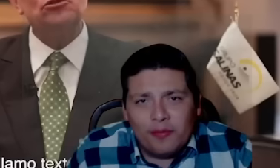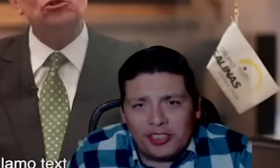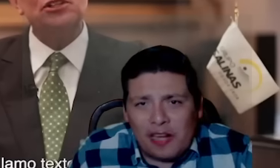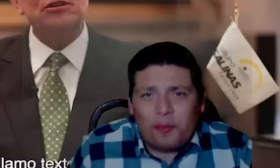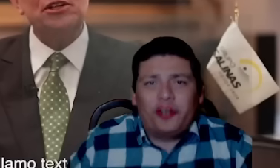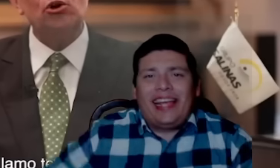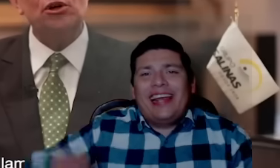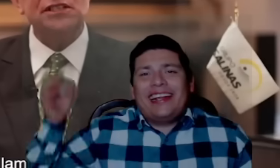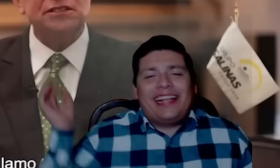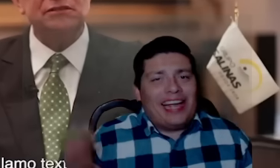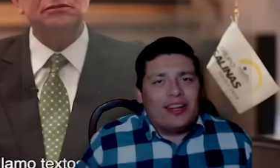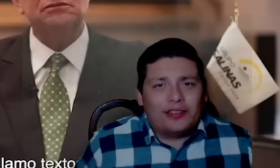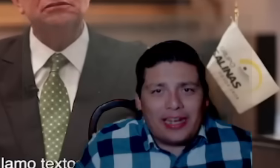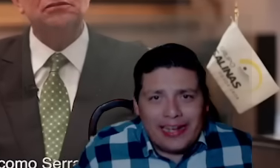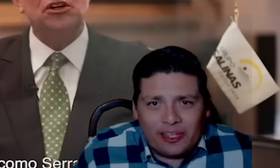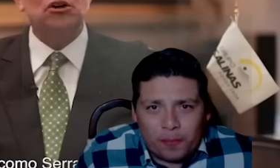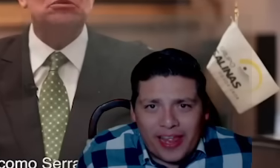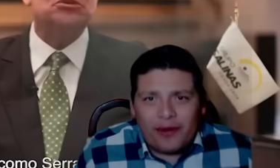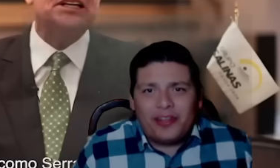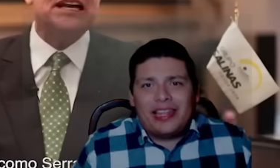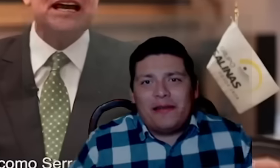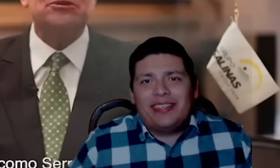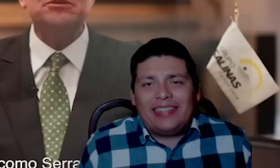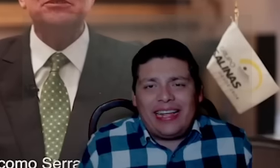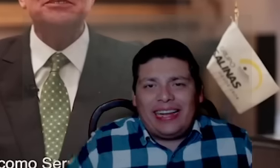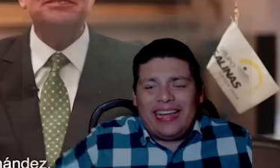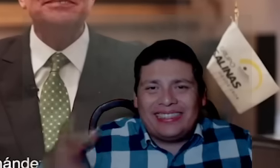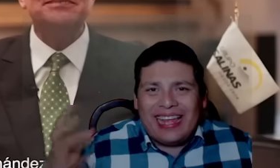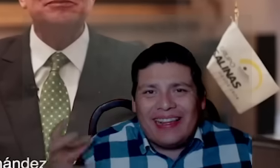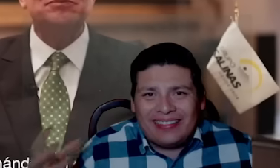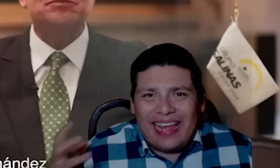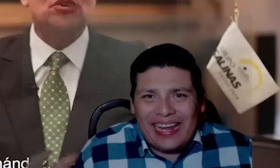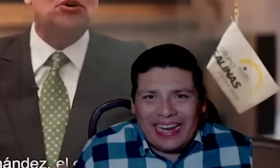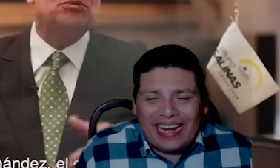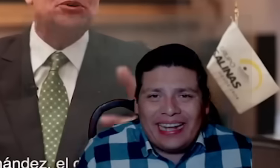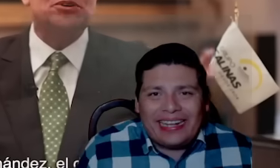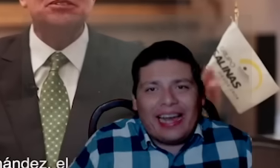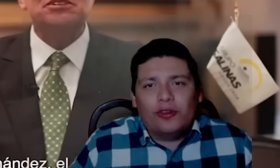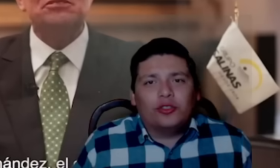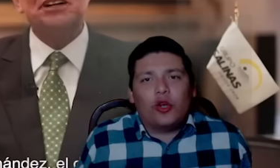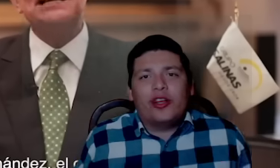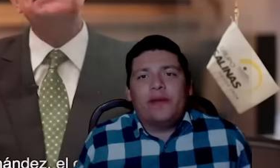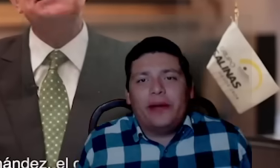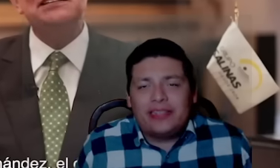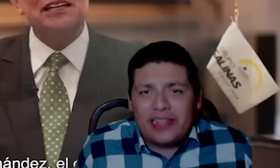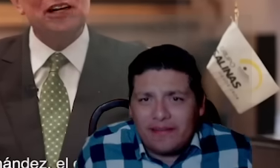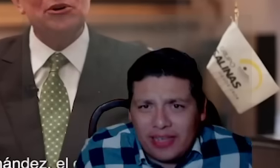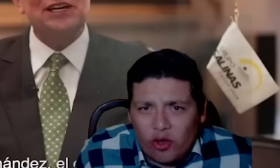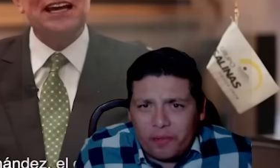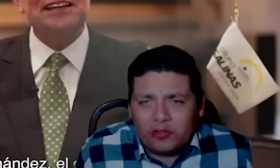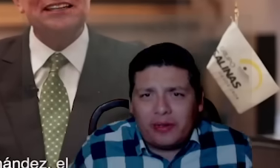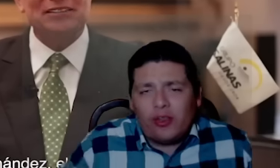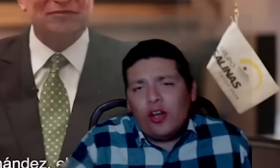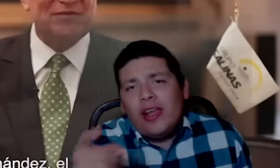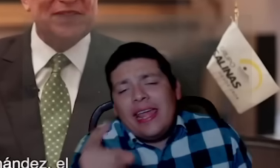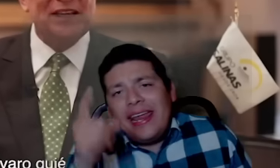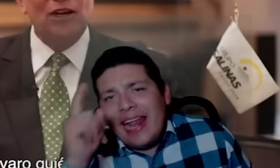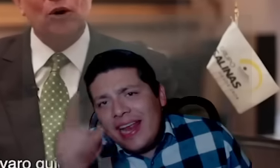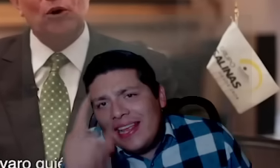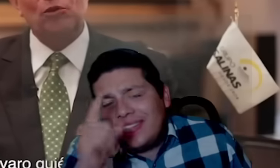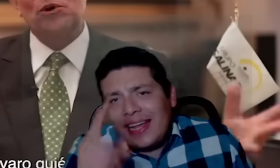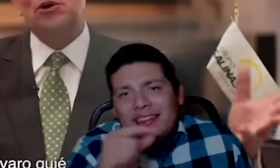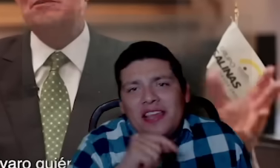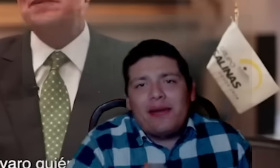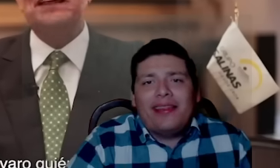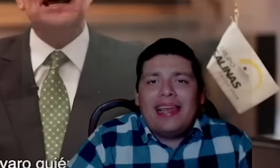Ahora entendemos el por qué Ricardo Salinas Pliego y TV Azteca están tan encanijados con el presidente López Obrador